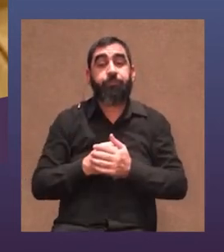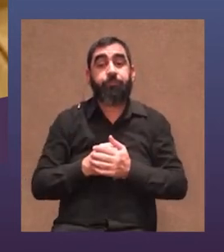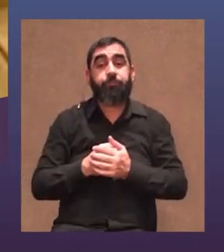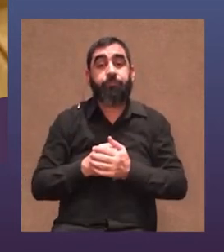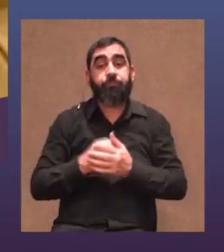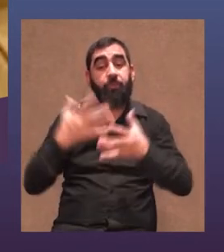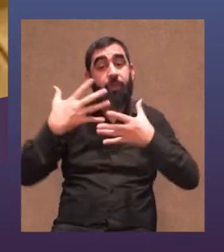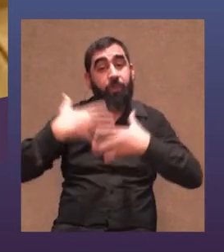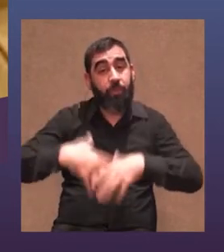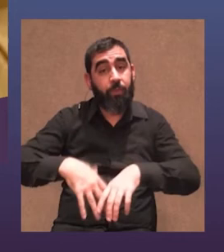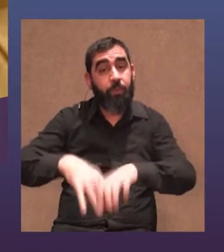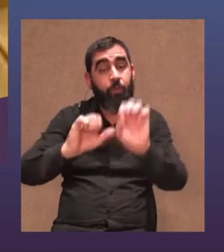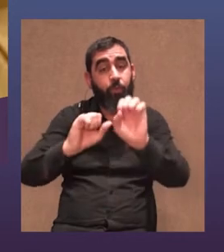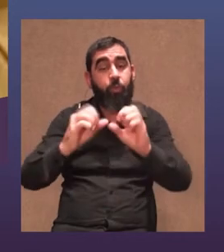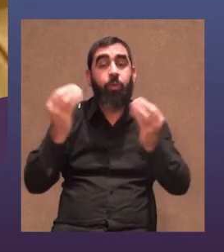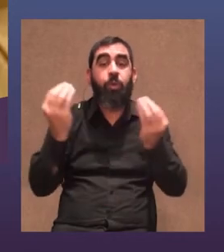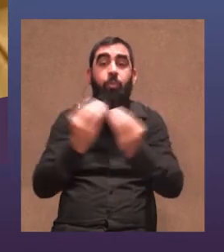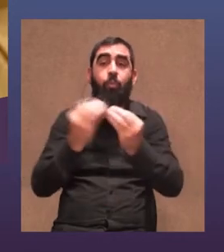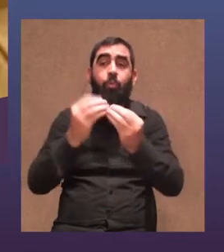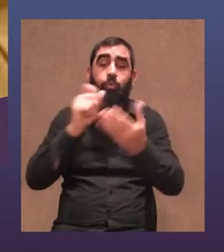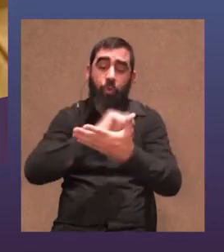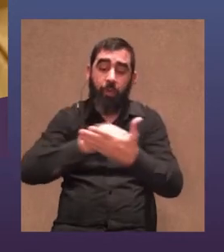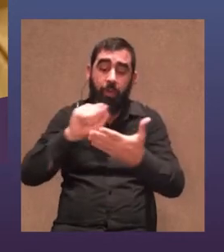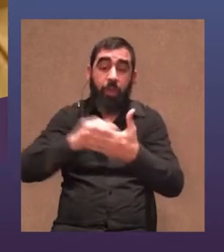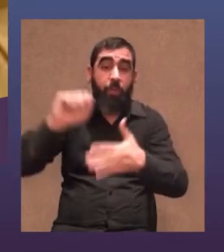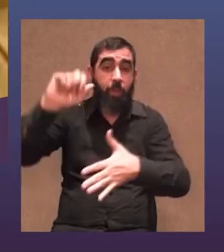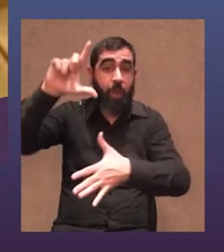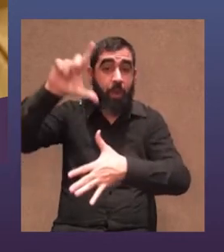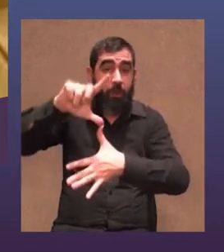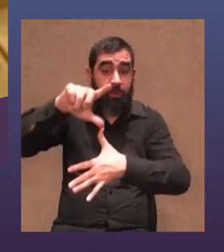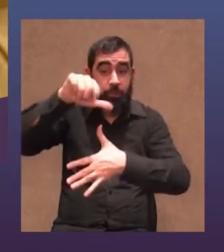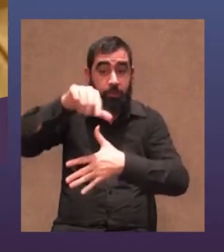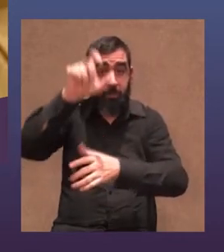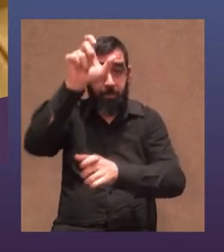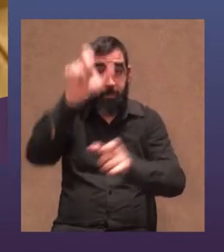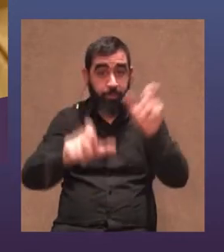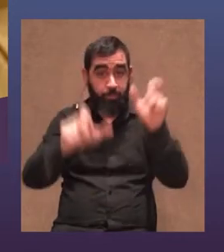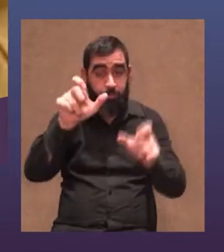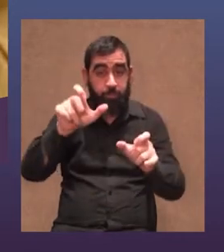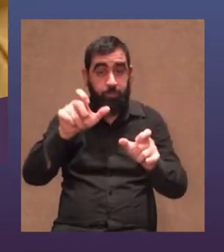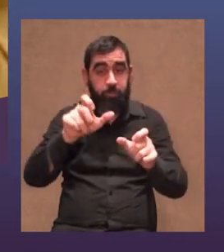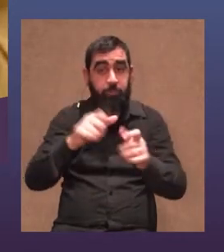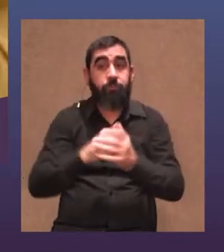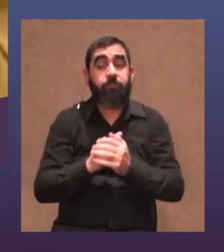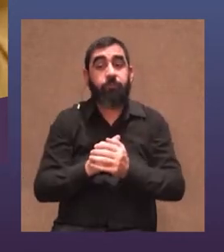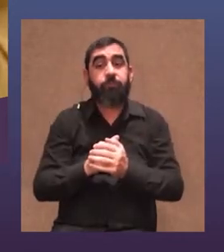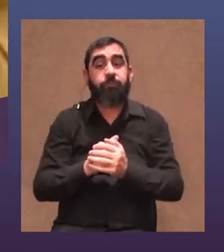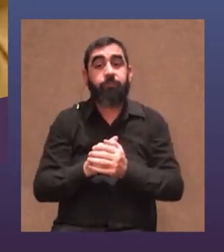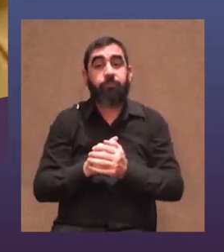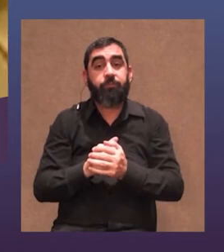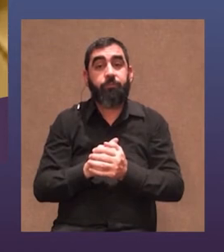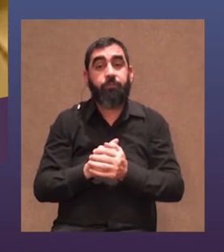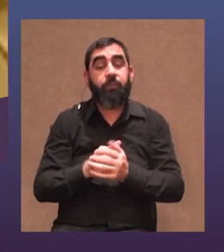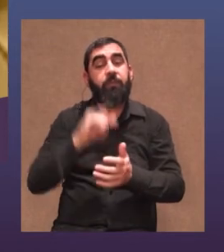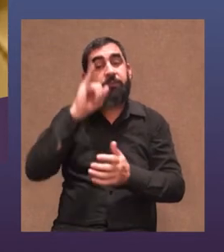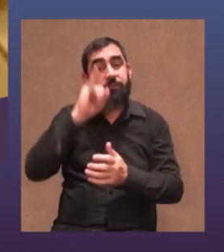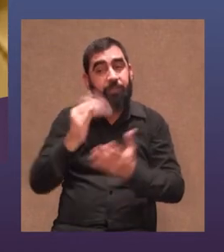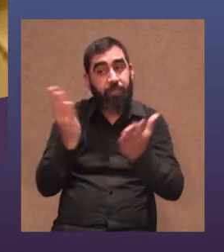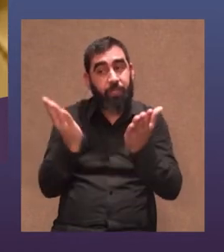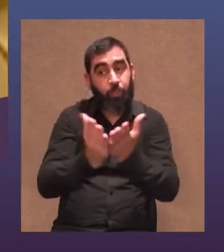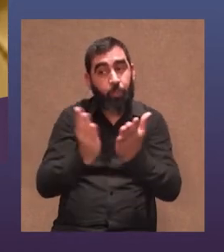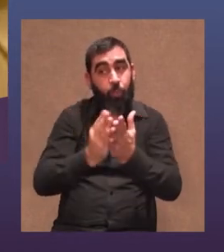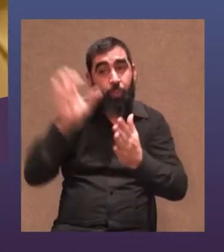el descubrimiento de muchos compositores latinoamericanos, uh-huh. que si bien se quedaron en Europa